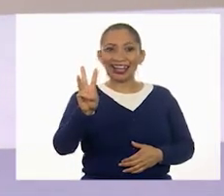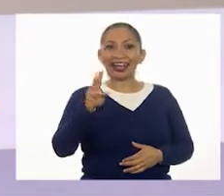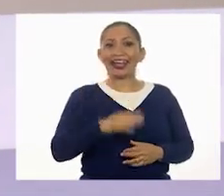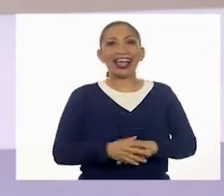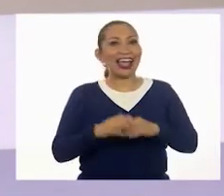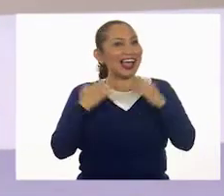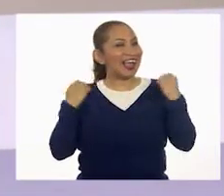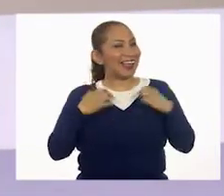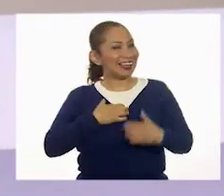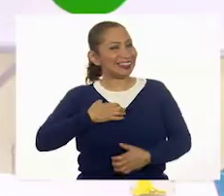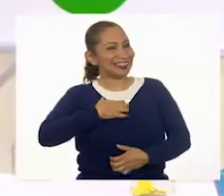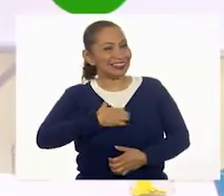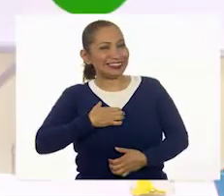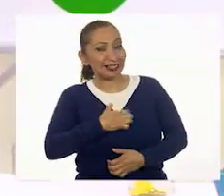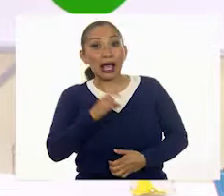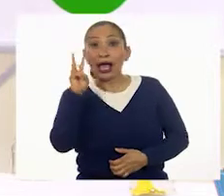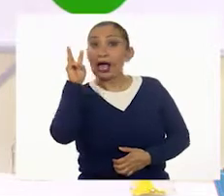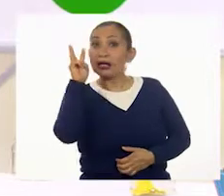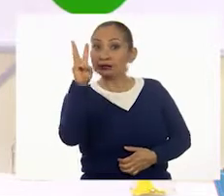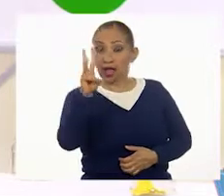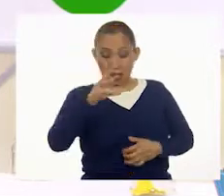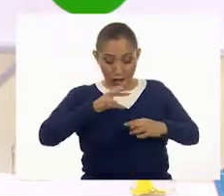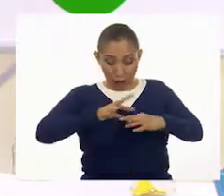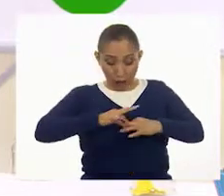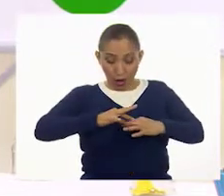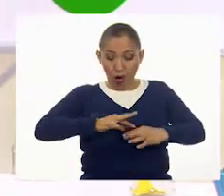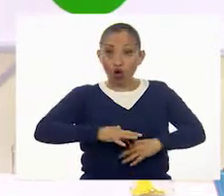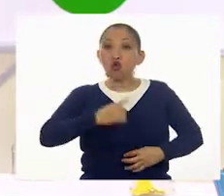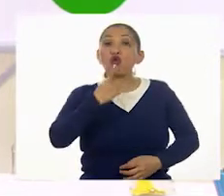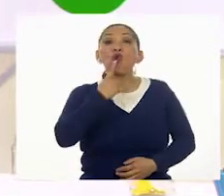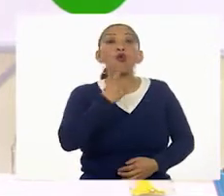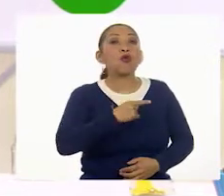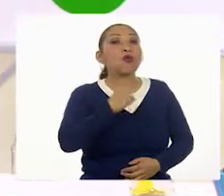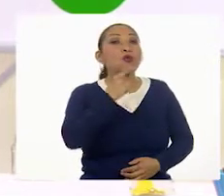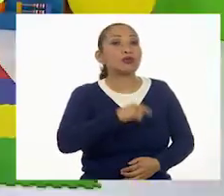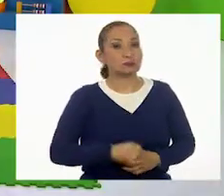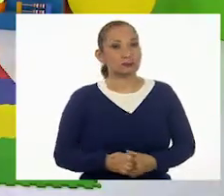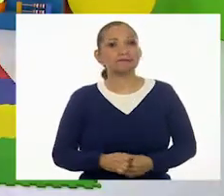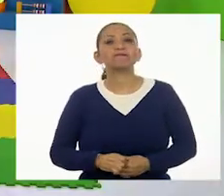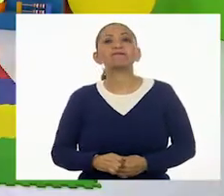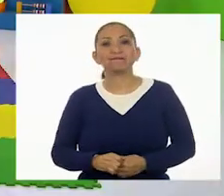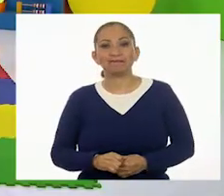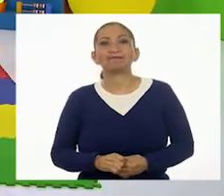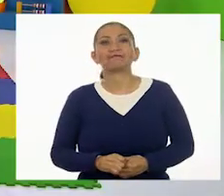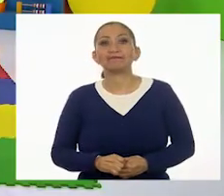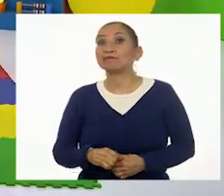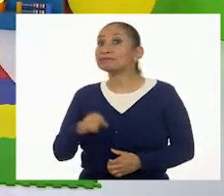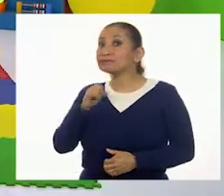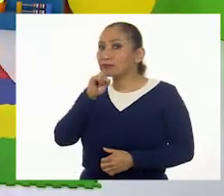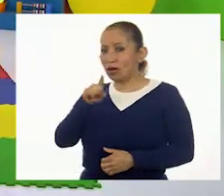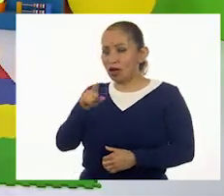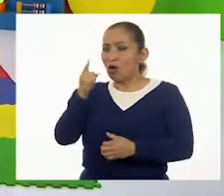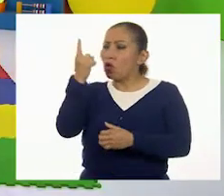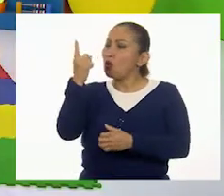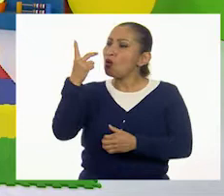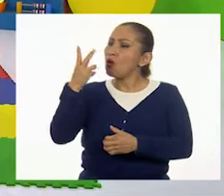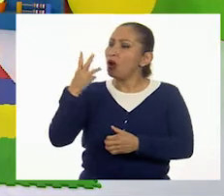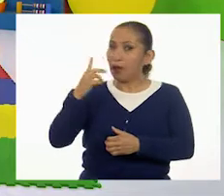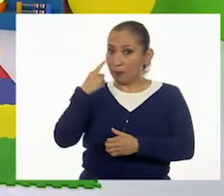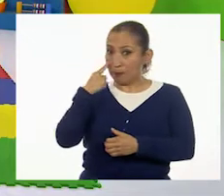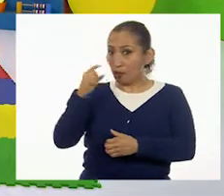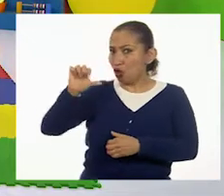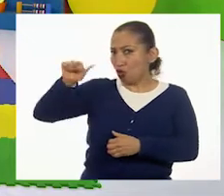¡Tres! Hay tres botones rojos. También podemos contar de esta